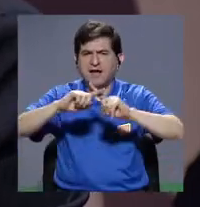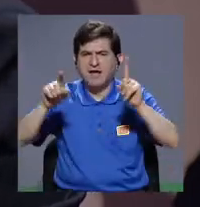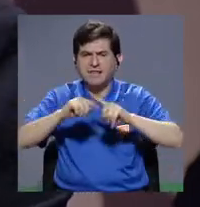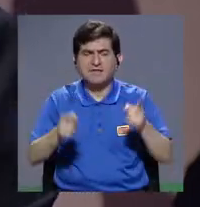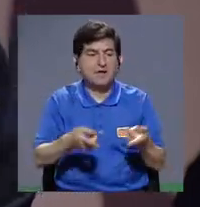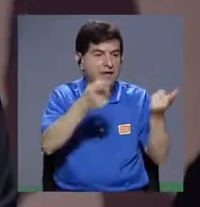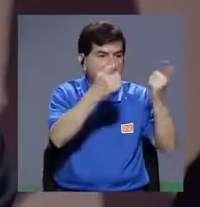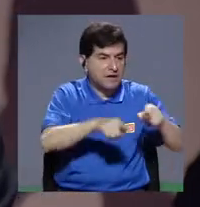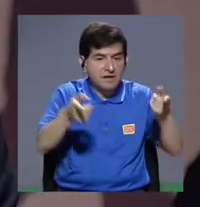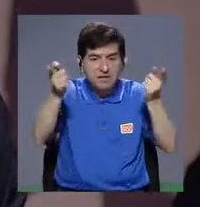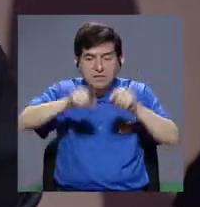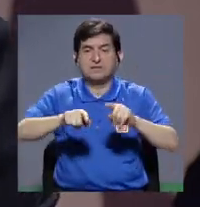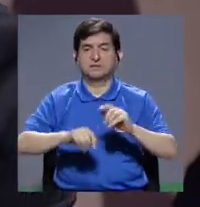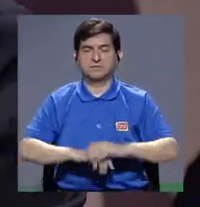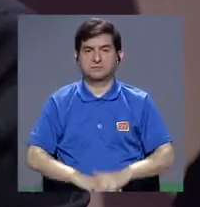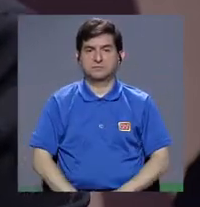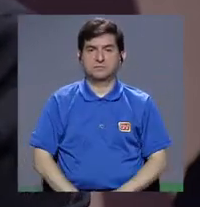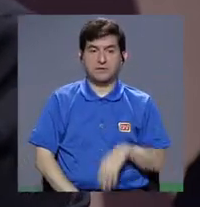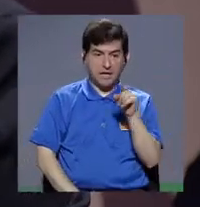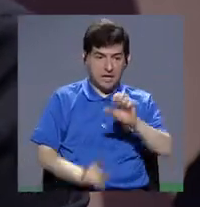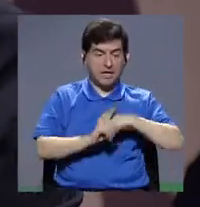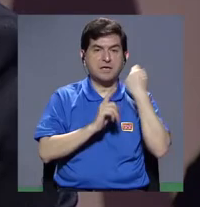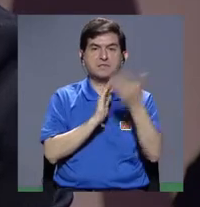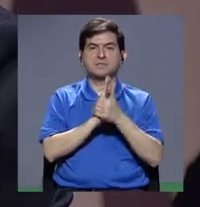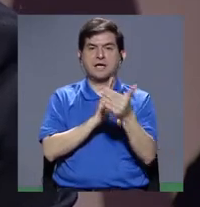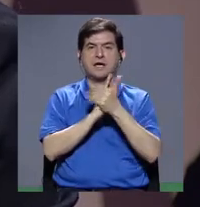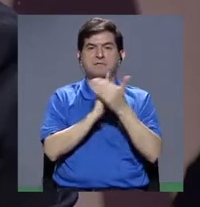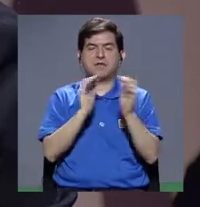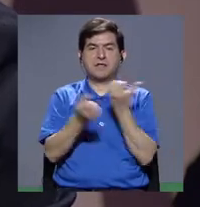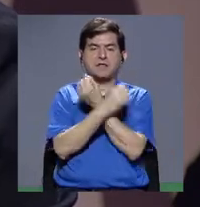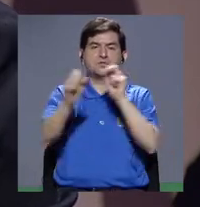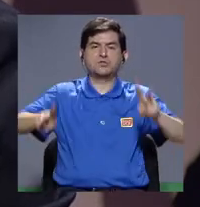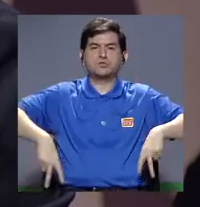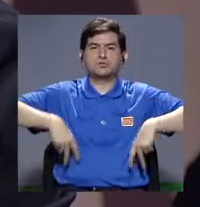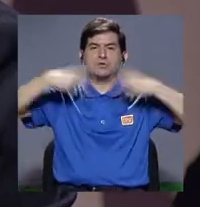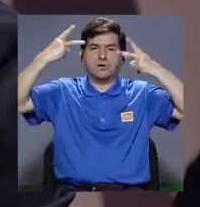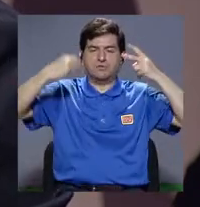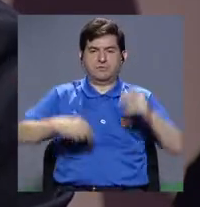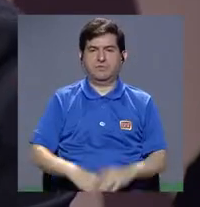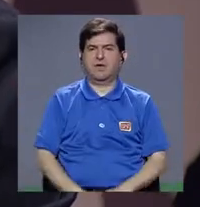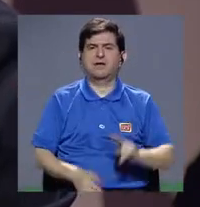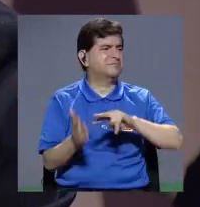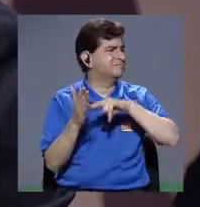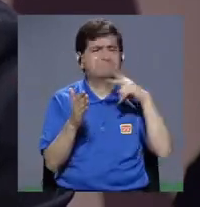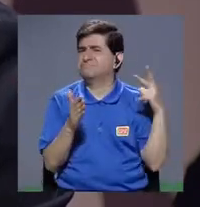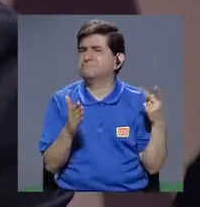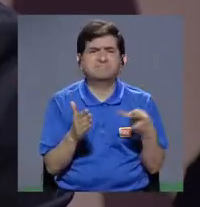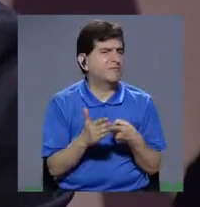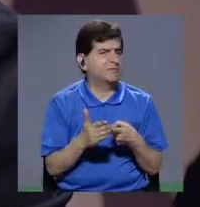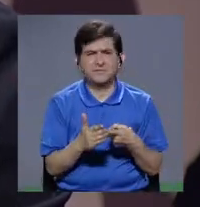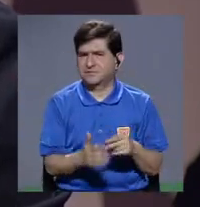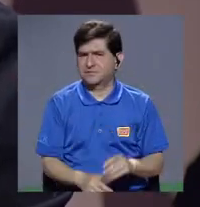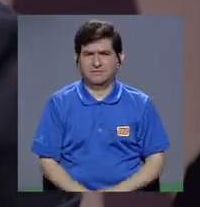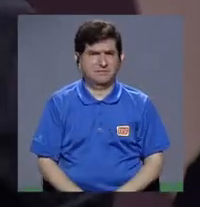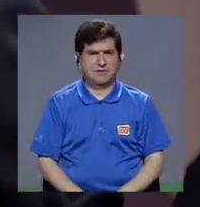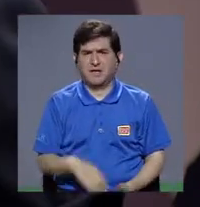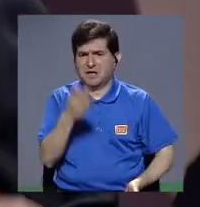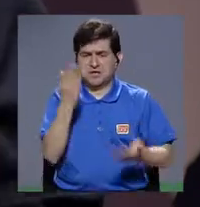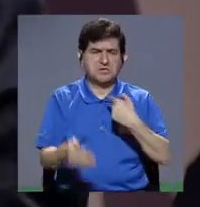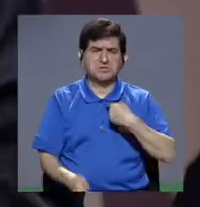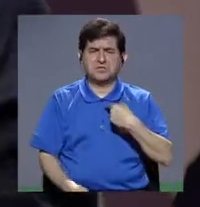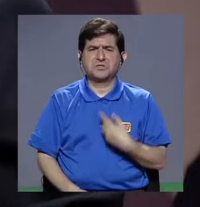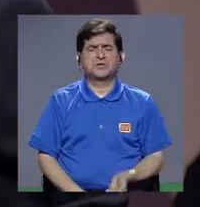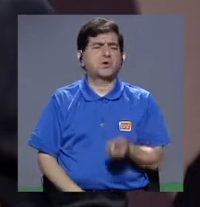muchas eventualidades de la vida eso es una capacidad de sobrevivir de sobrevivir no es que